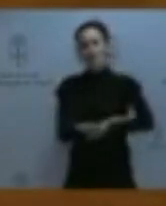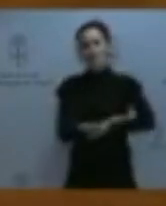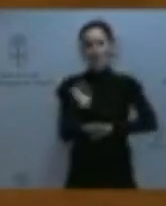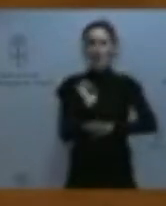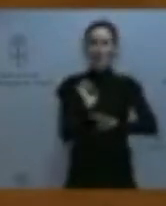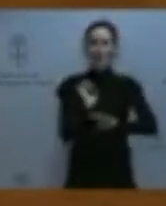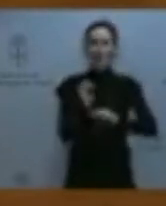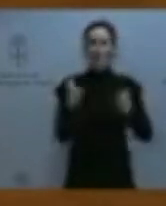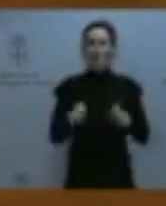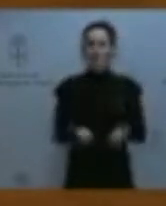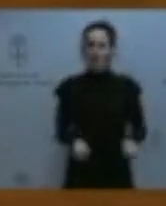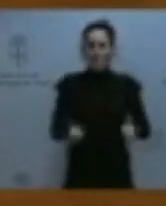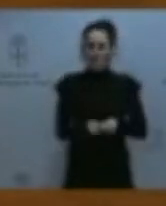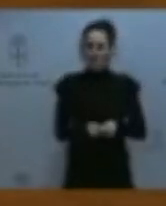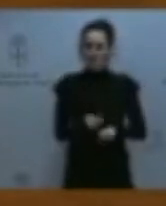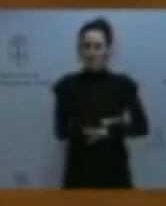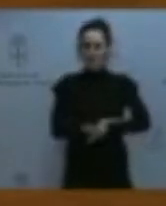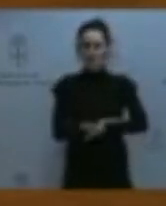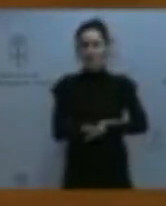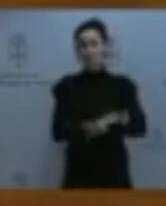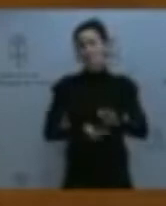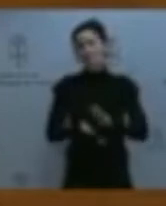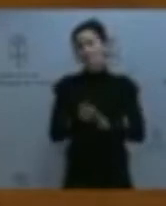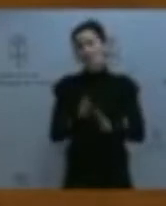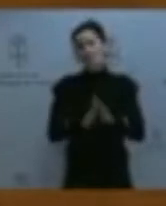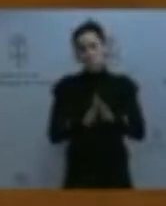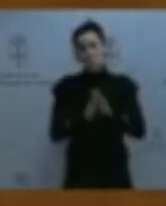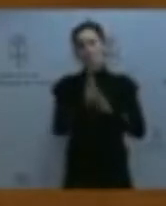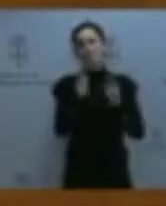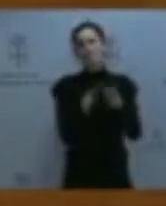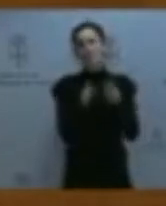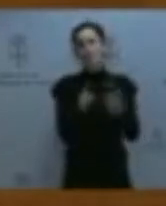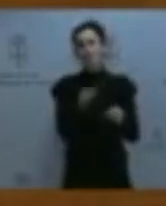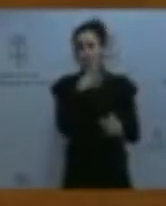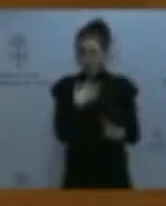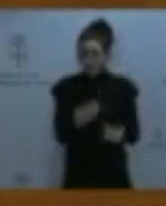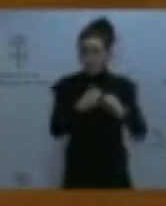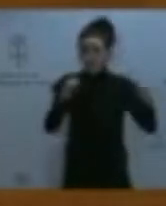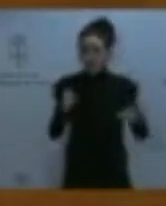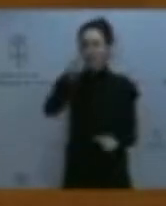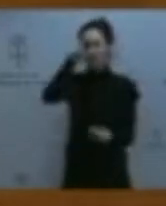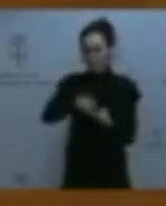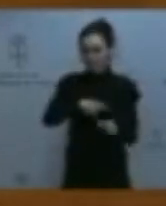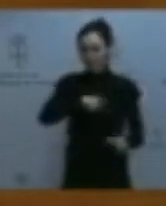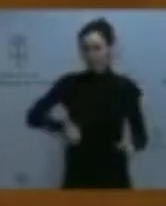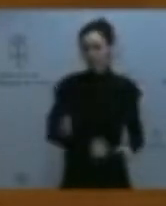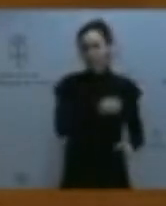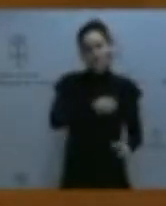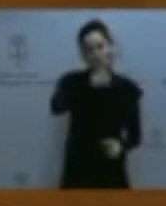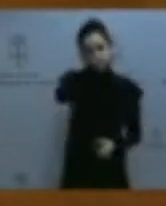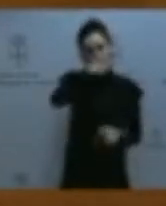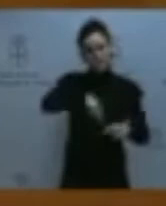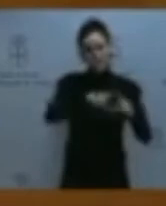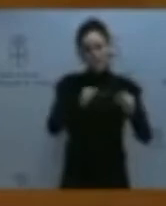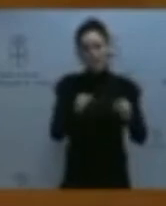compartiendo Gobierno, con algunos avances en mejoras sociales. Pero ahora, con Podemos en este Parlamento, el Partido Socialista en Asturias ha elegido